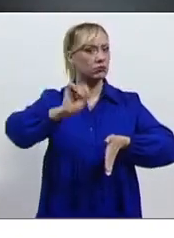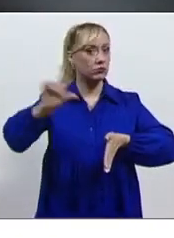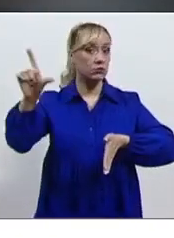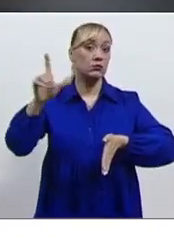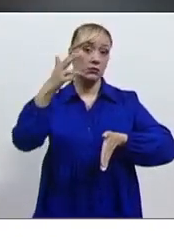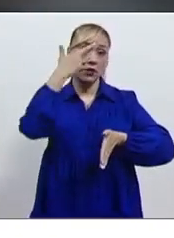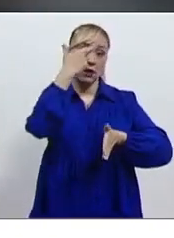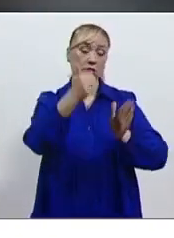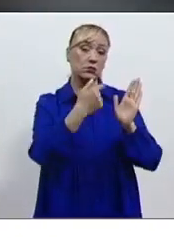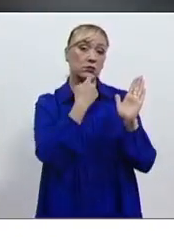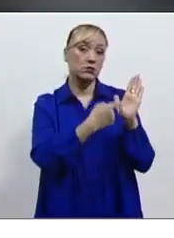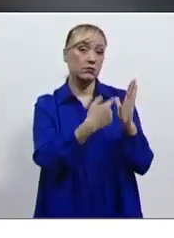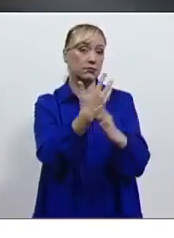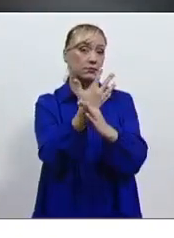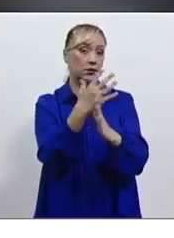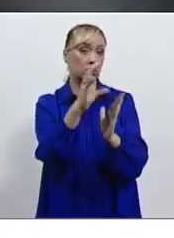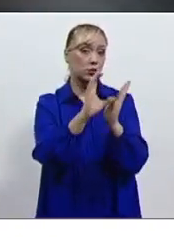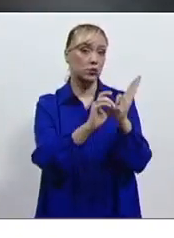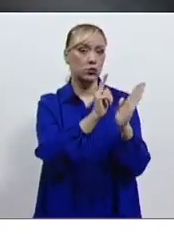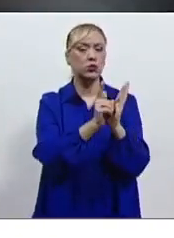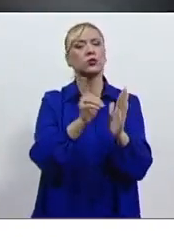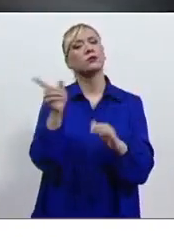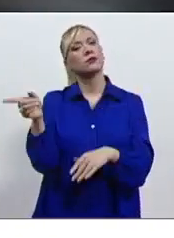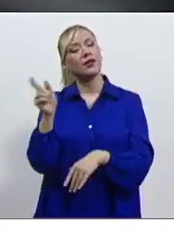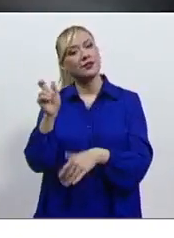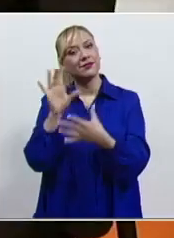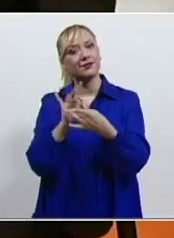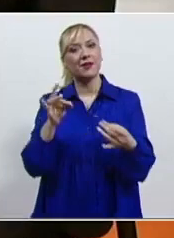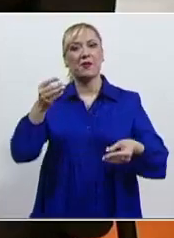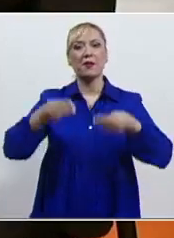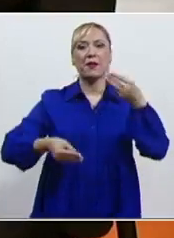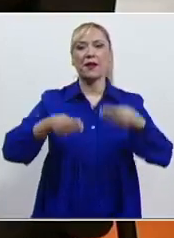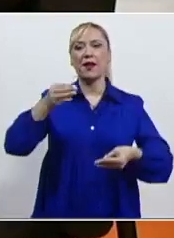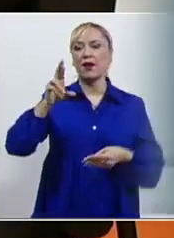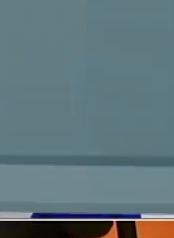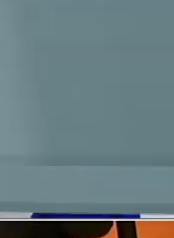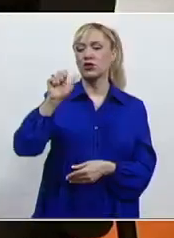encomendada, aseguró la magistrada Rosa María Temblador Vidrio.